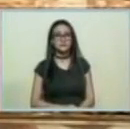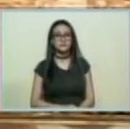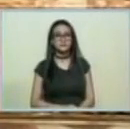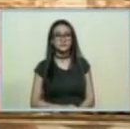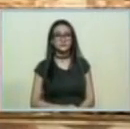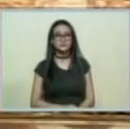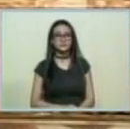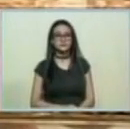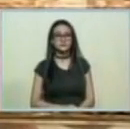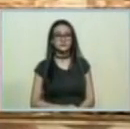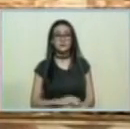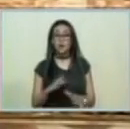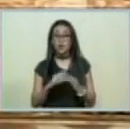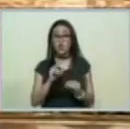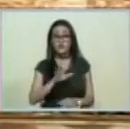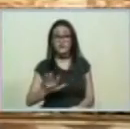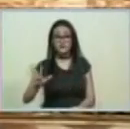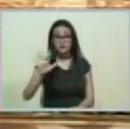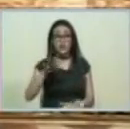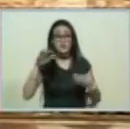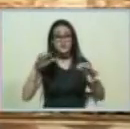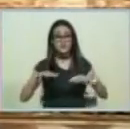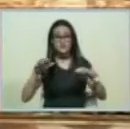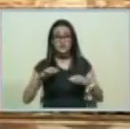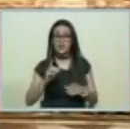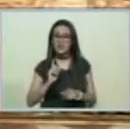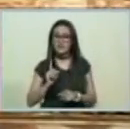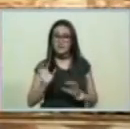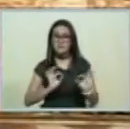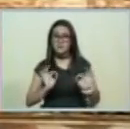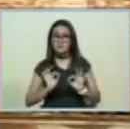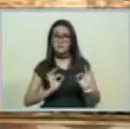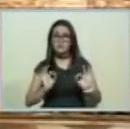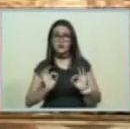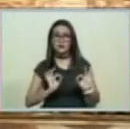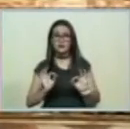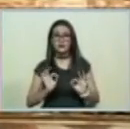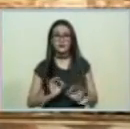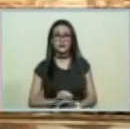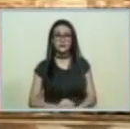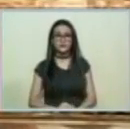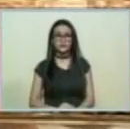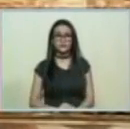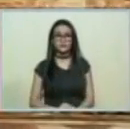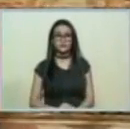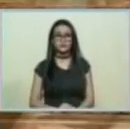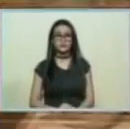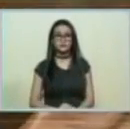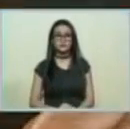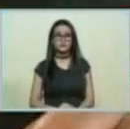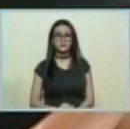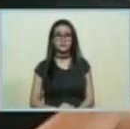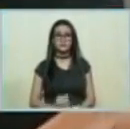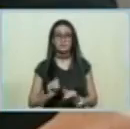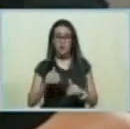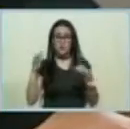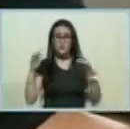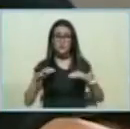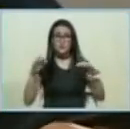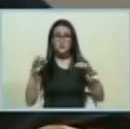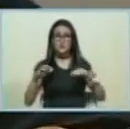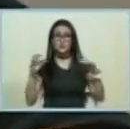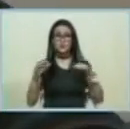y bueno, en todo el país, siempre preparado, hemos tenido un largo ciclo de lluvia